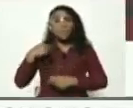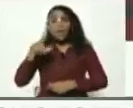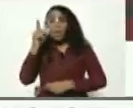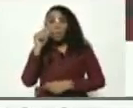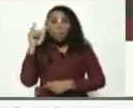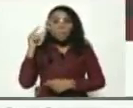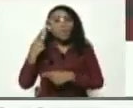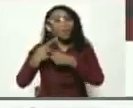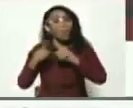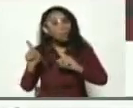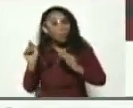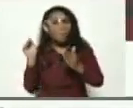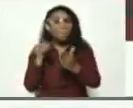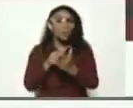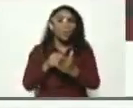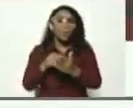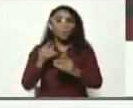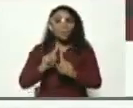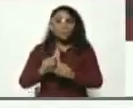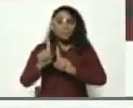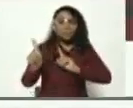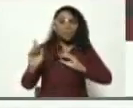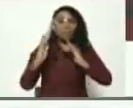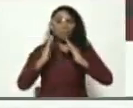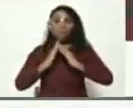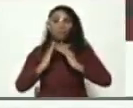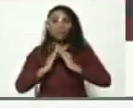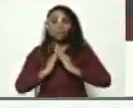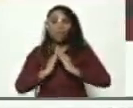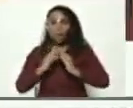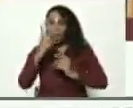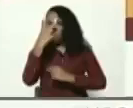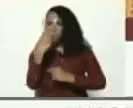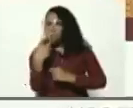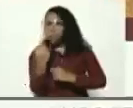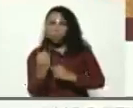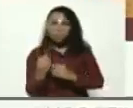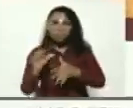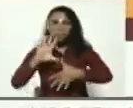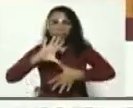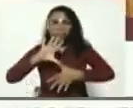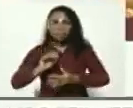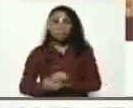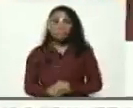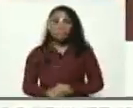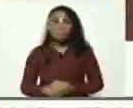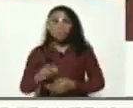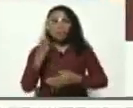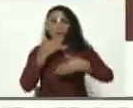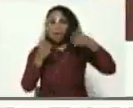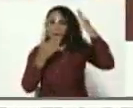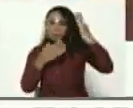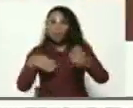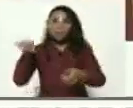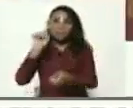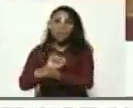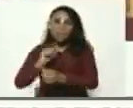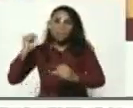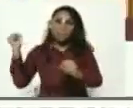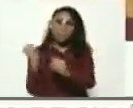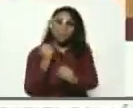otros accidentes, alejan de sus hogares a los pobres americanos, indios, esclavos,